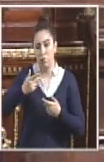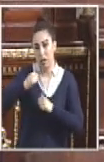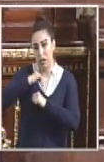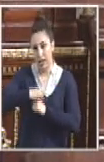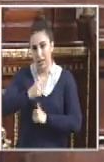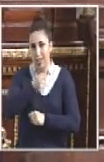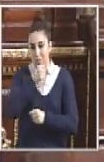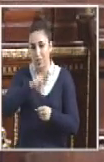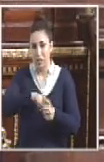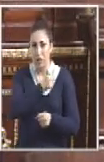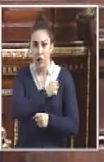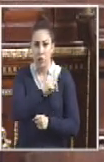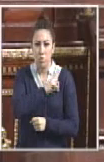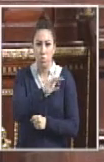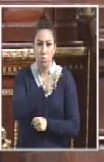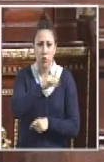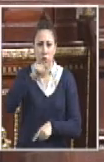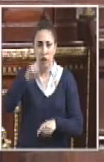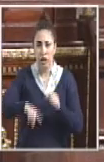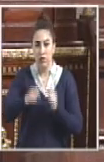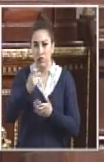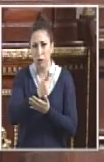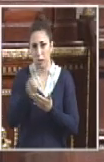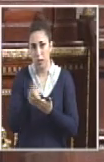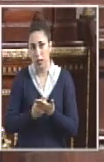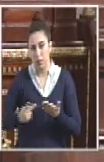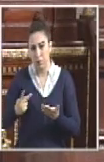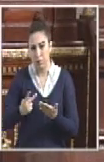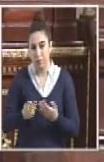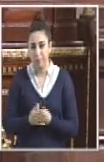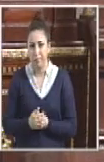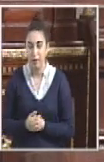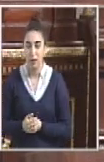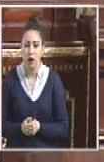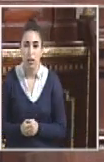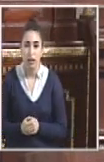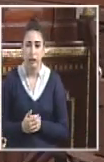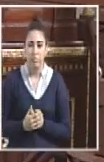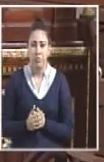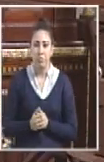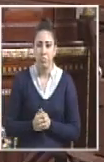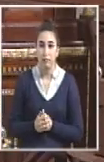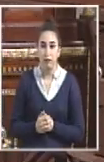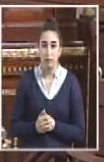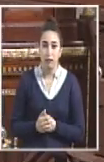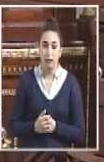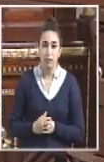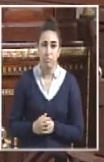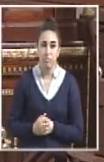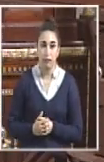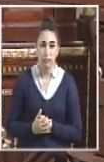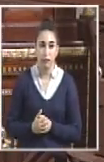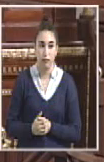pues bien puede desaparecer o permanecer este programa.